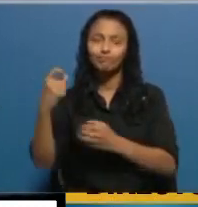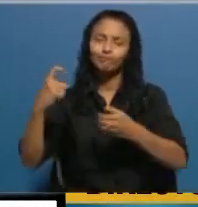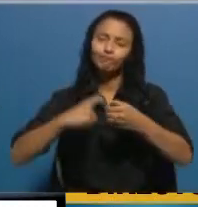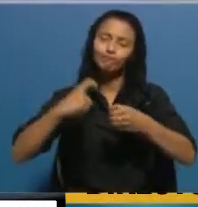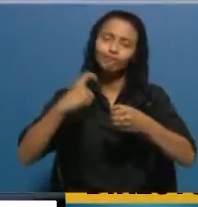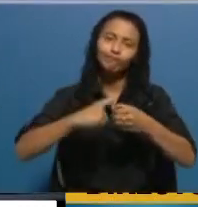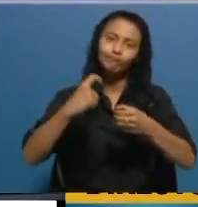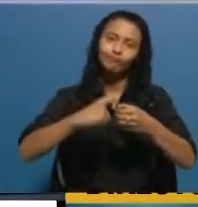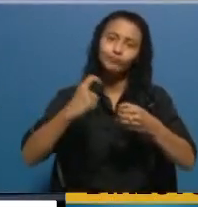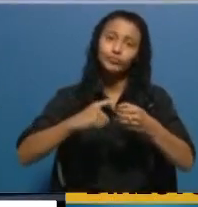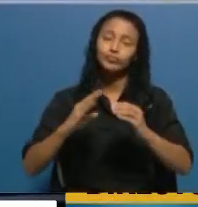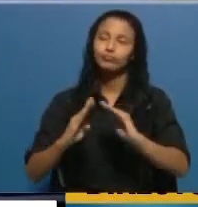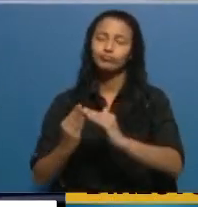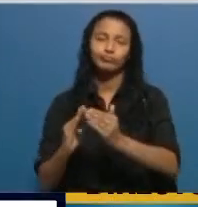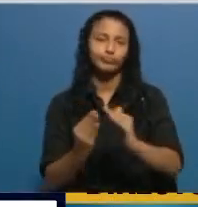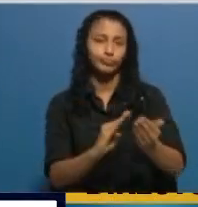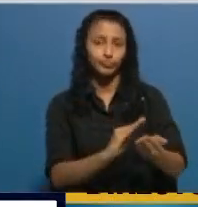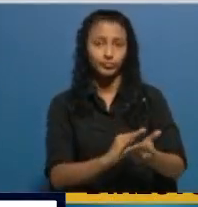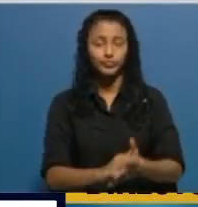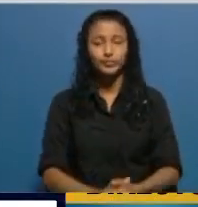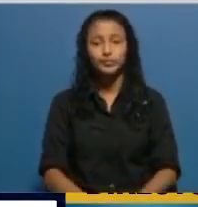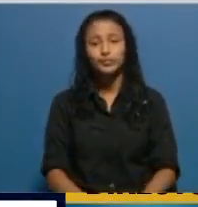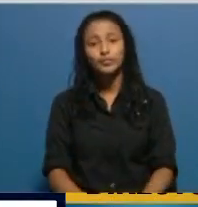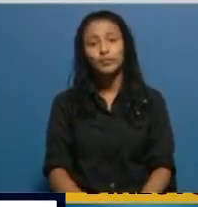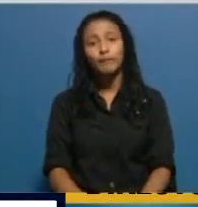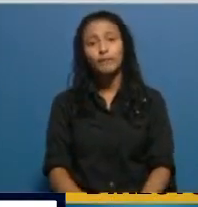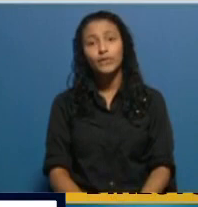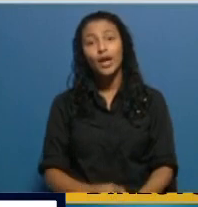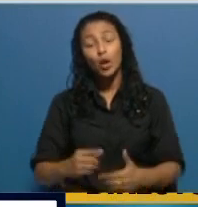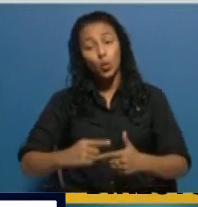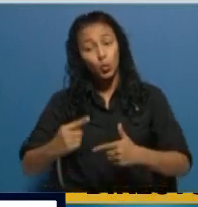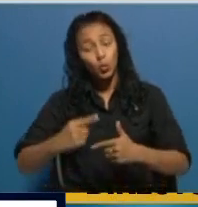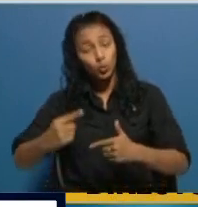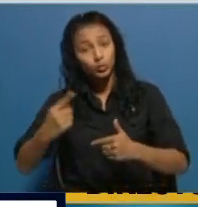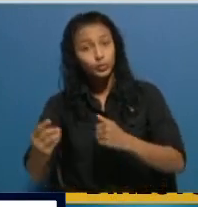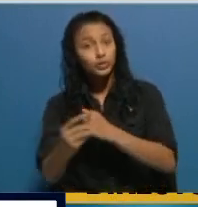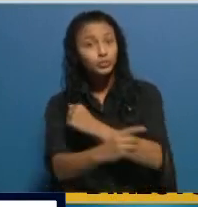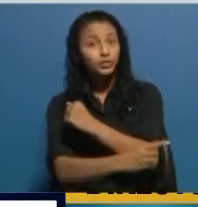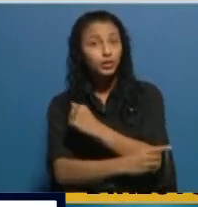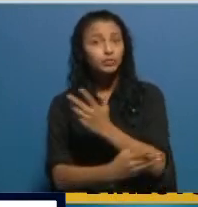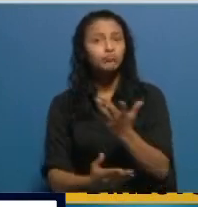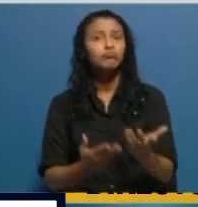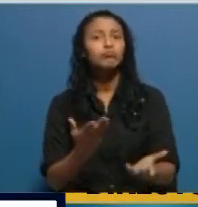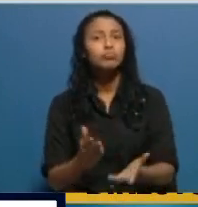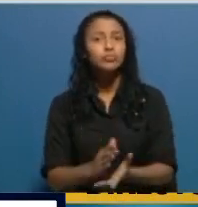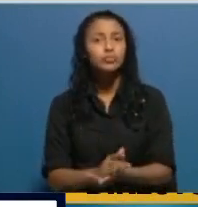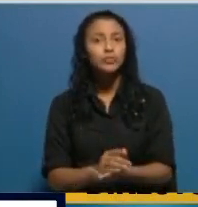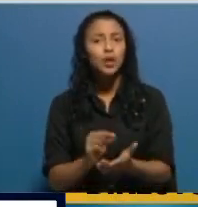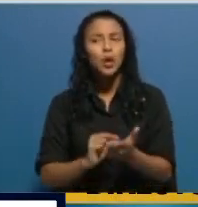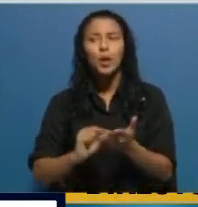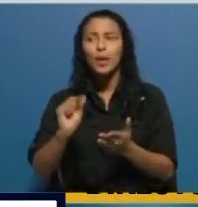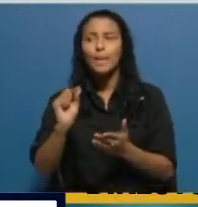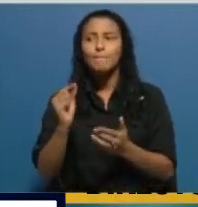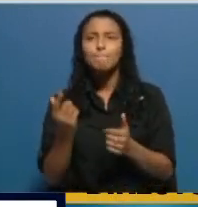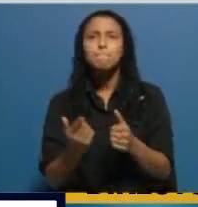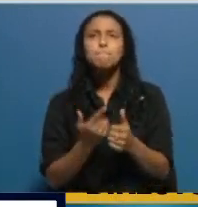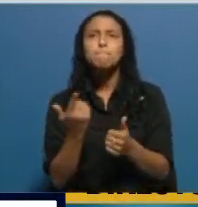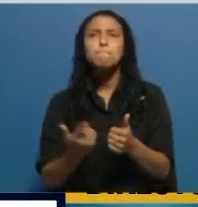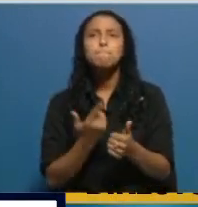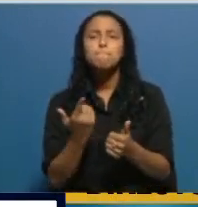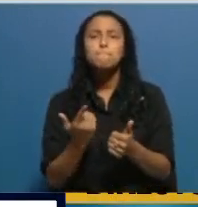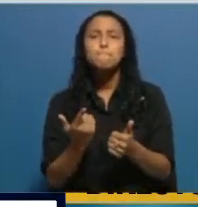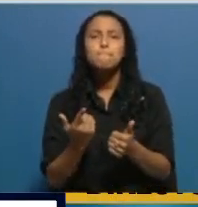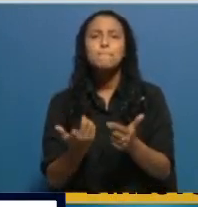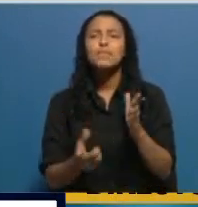en los próximos días esta entidad debe prepararse para abordar el estratégico reclamo nacional de las